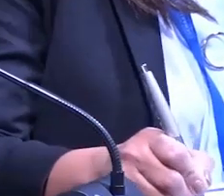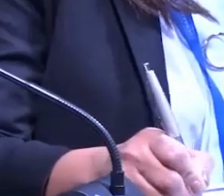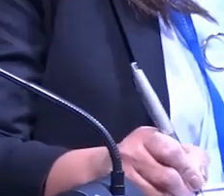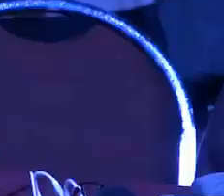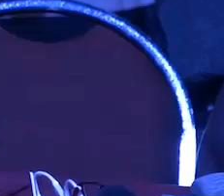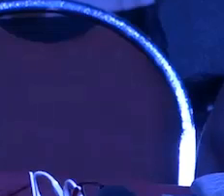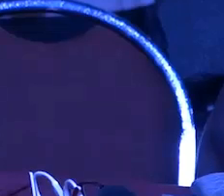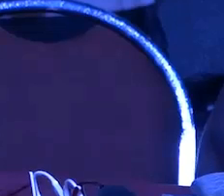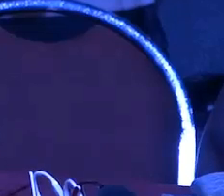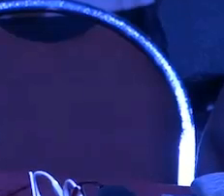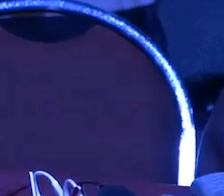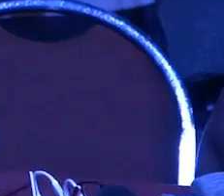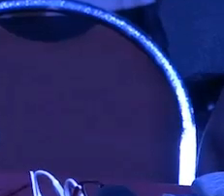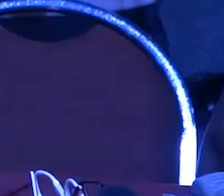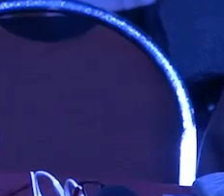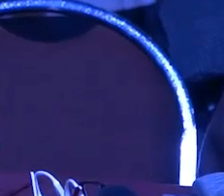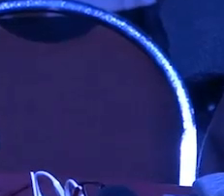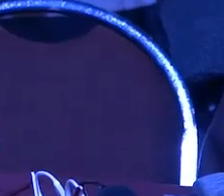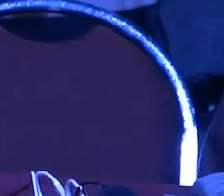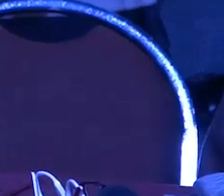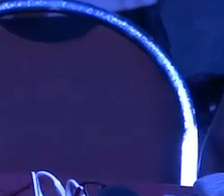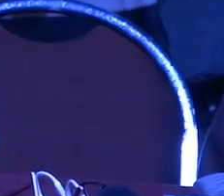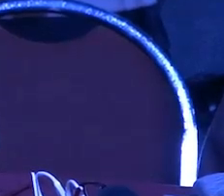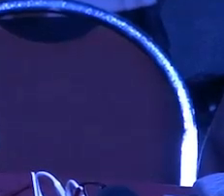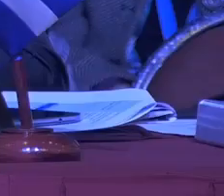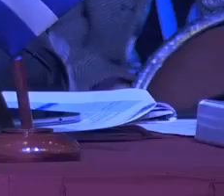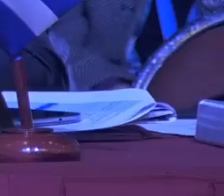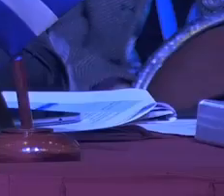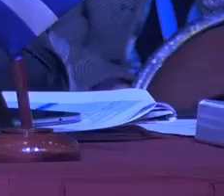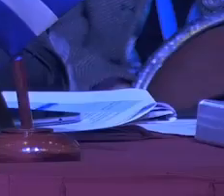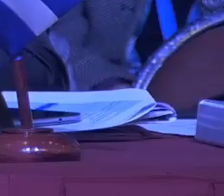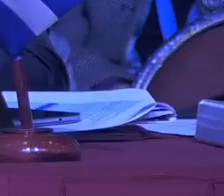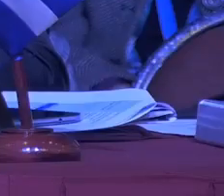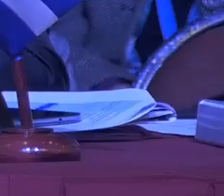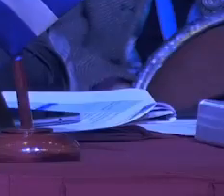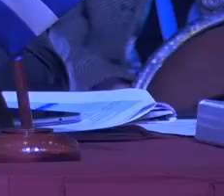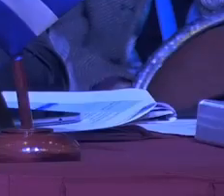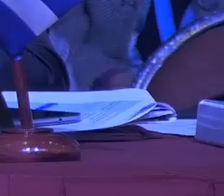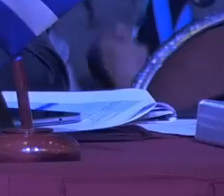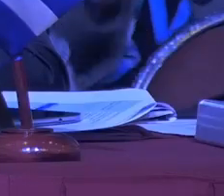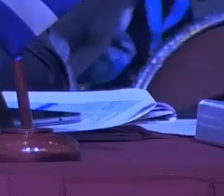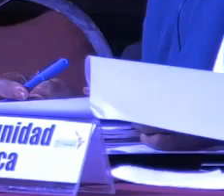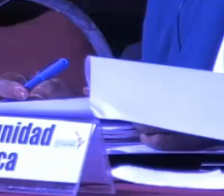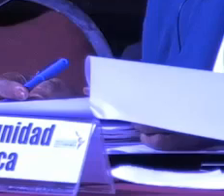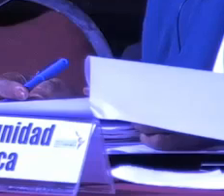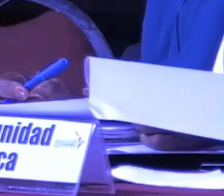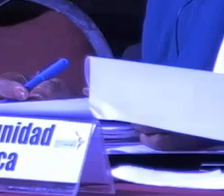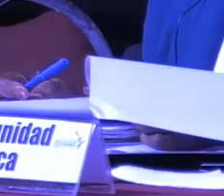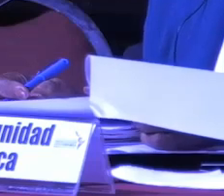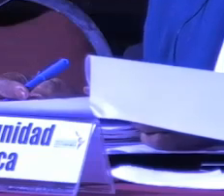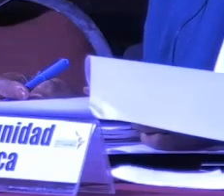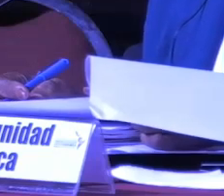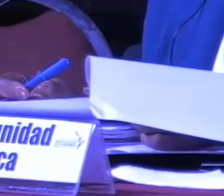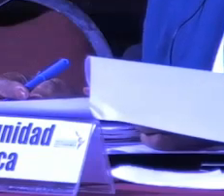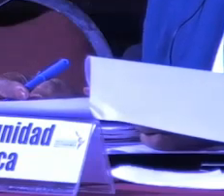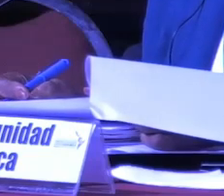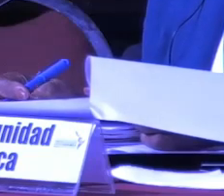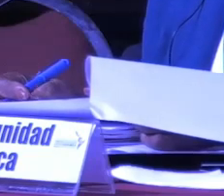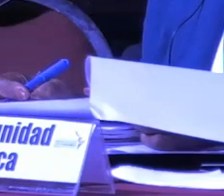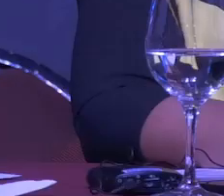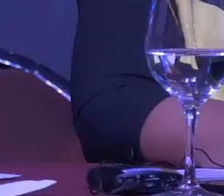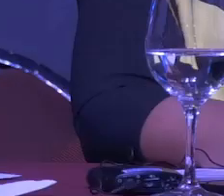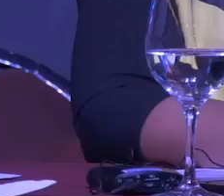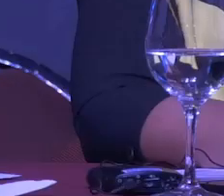para repensar la educación y definir enfoques innovadores. Los resultados de los debates fueron integrados en la hoja de ruta de